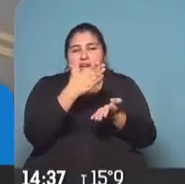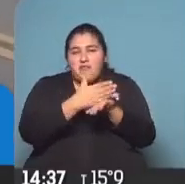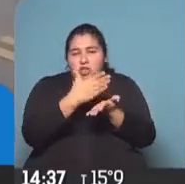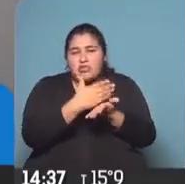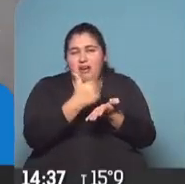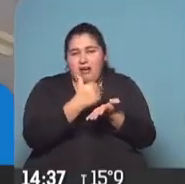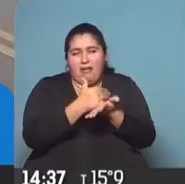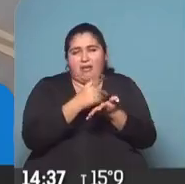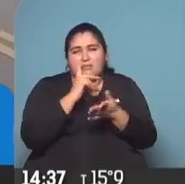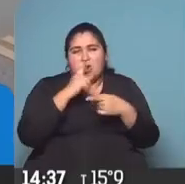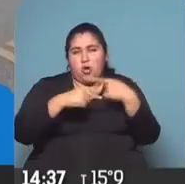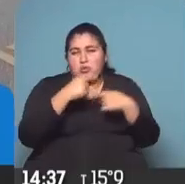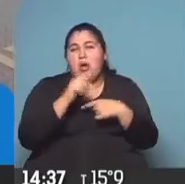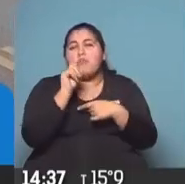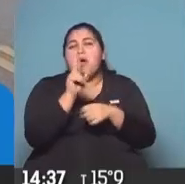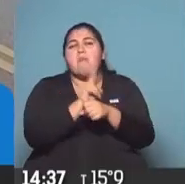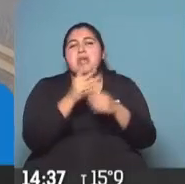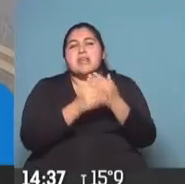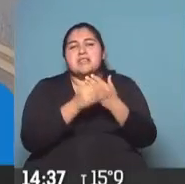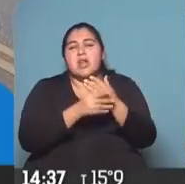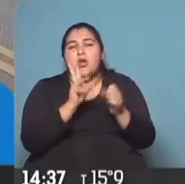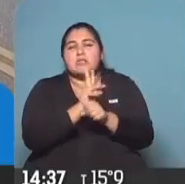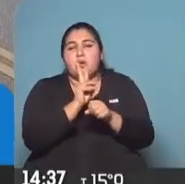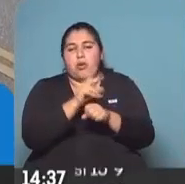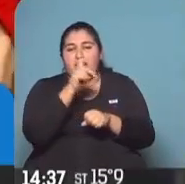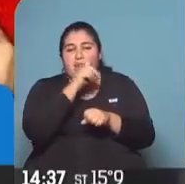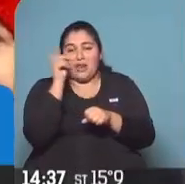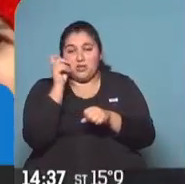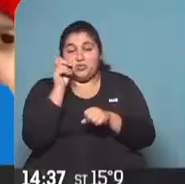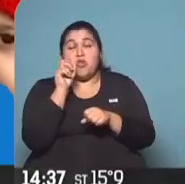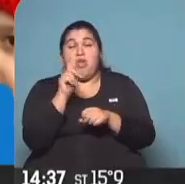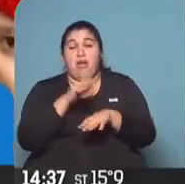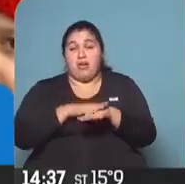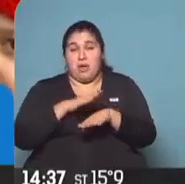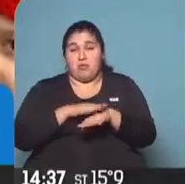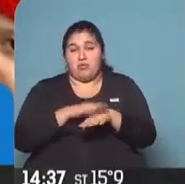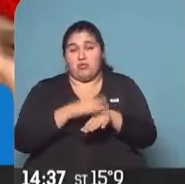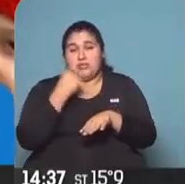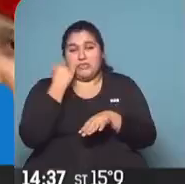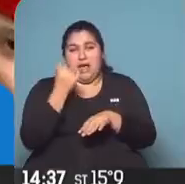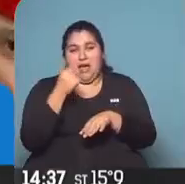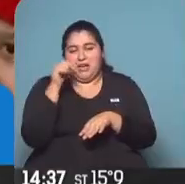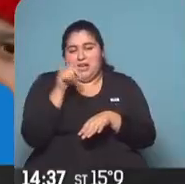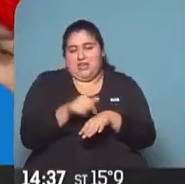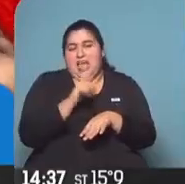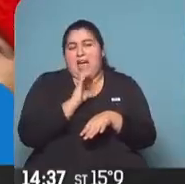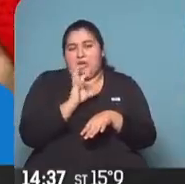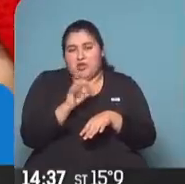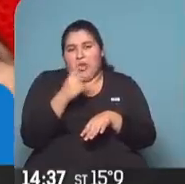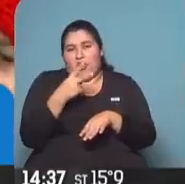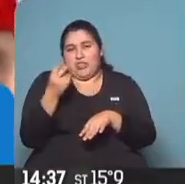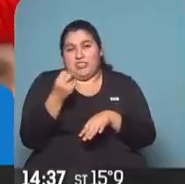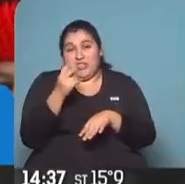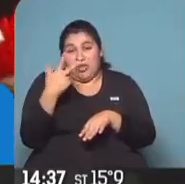lleva adelante el ministerio de seguridad de la nación en el marco del 35 tercer aniversario la